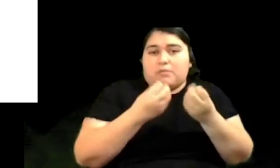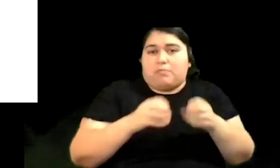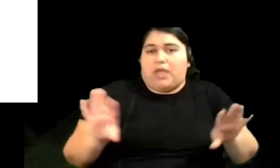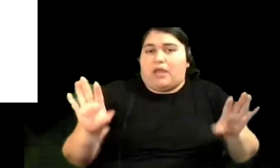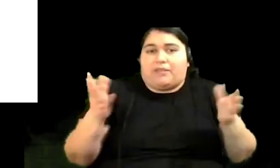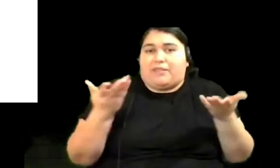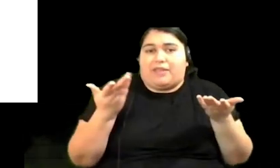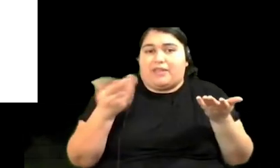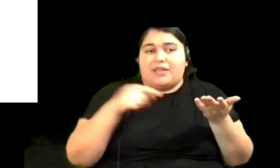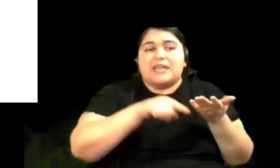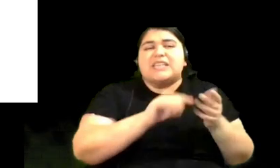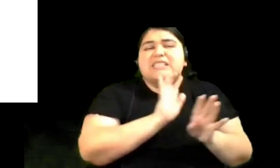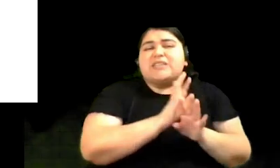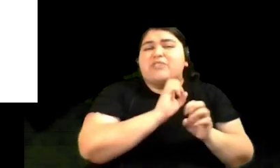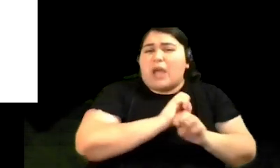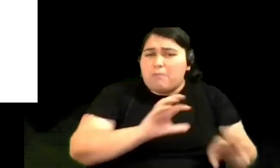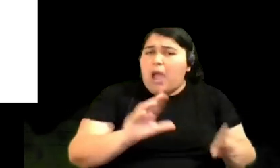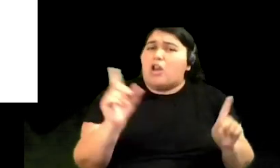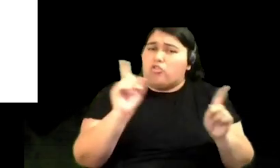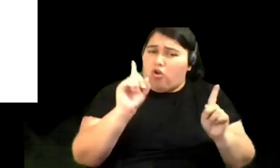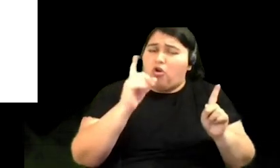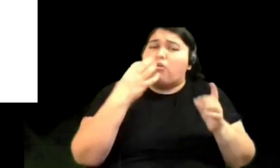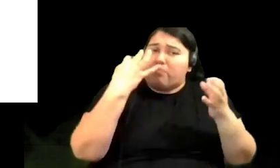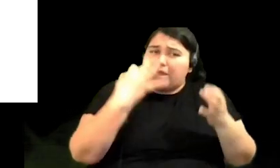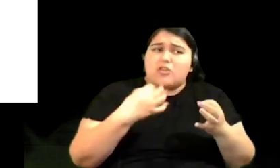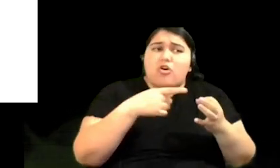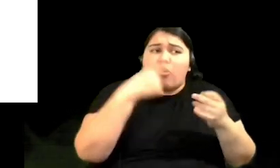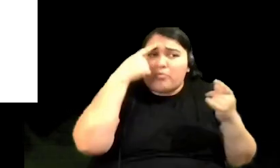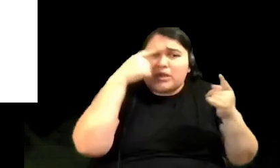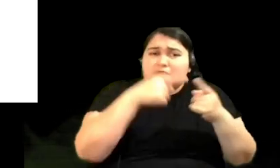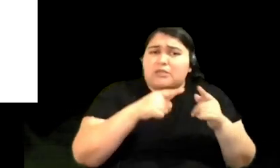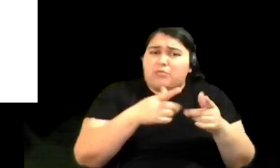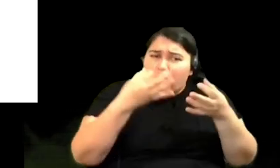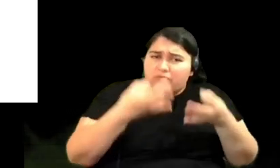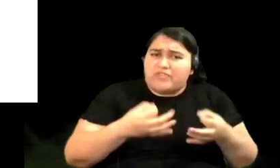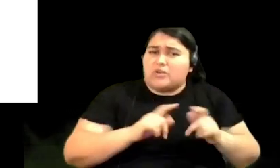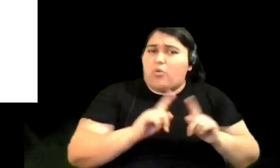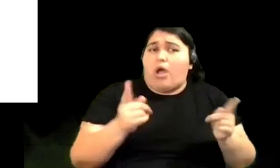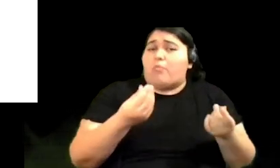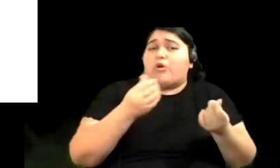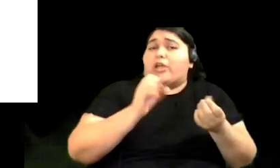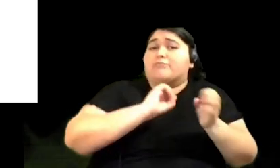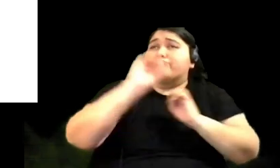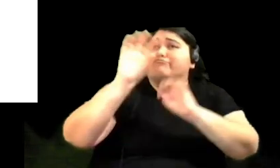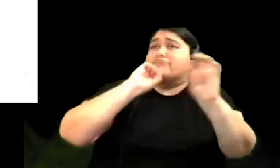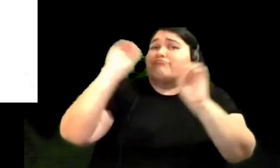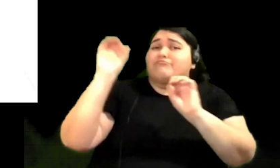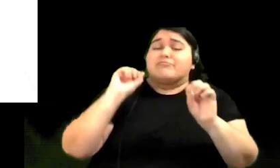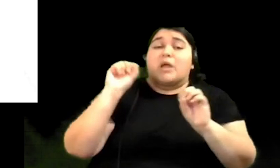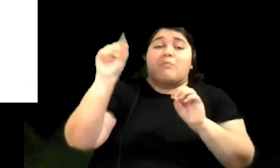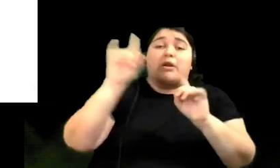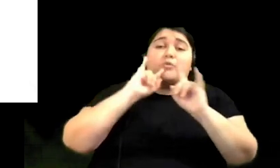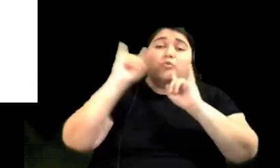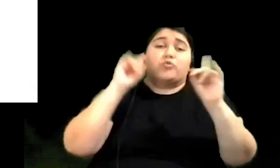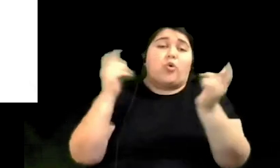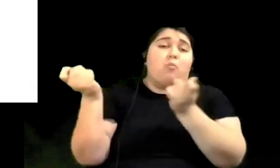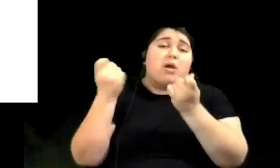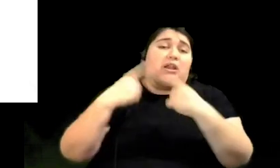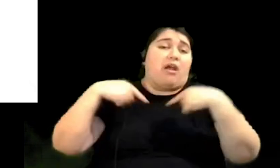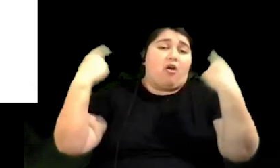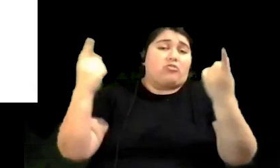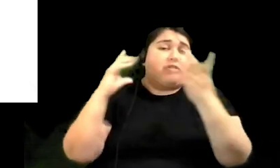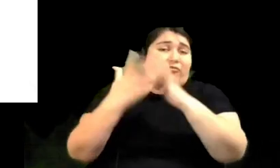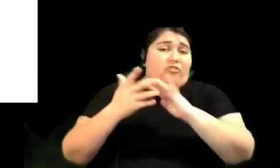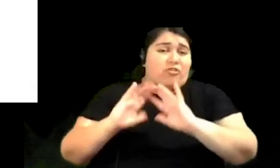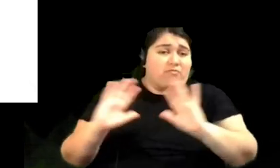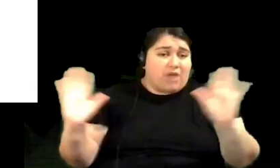no es que sea bueno o malo, pero no tiene fin ambiental. Puede ir para salud, para seguridad, para educación de la provincia de Jujuy, de Catamarca o de Río Negro,